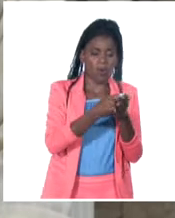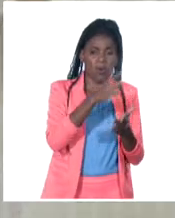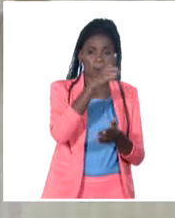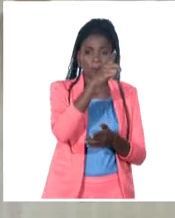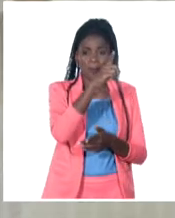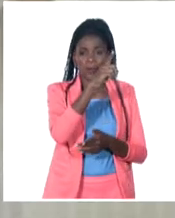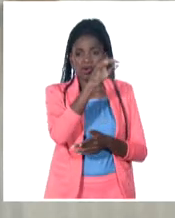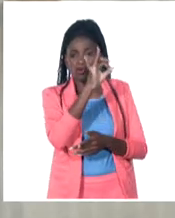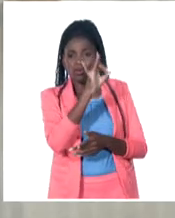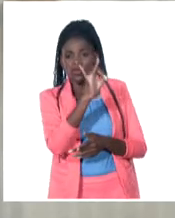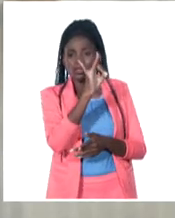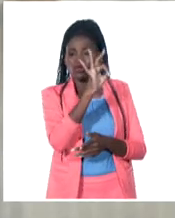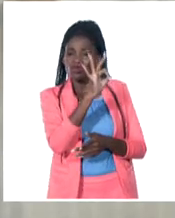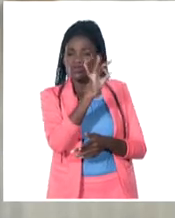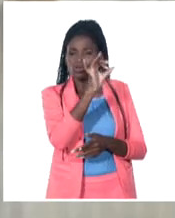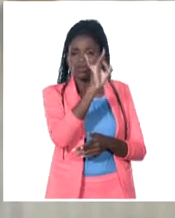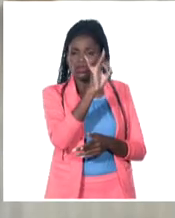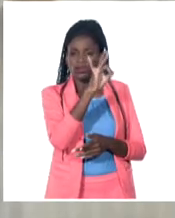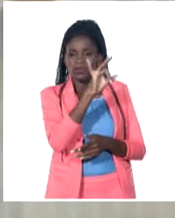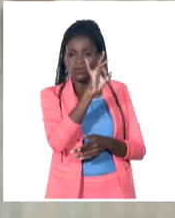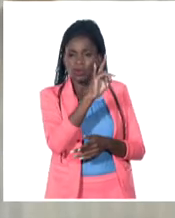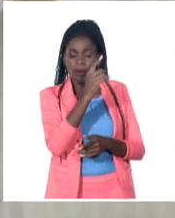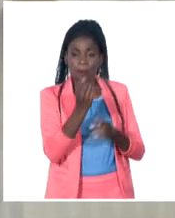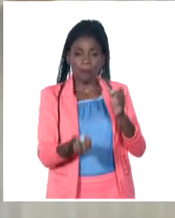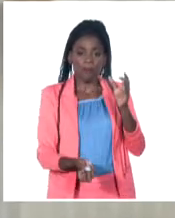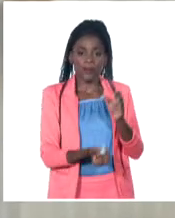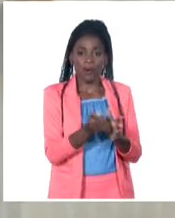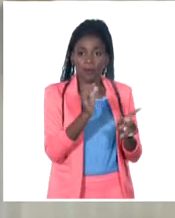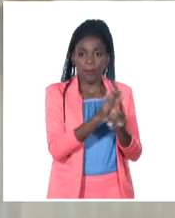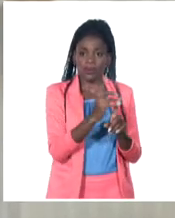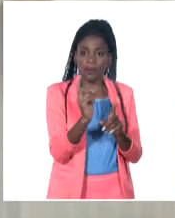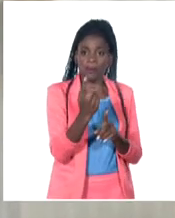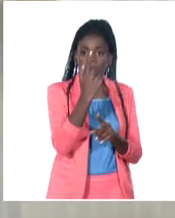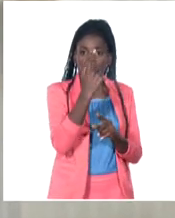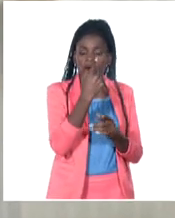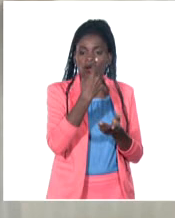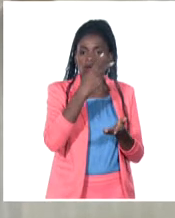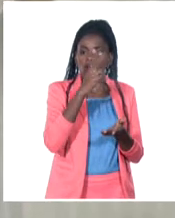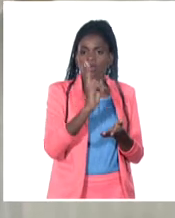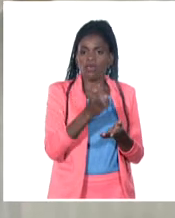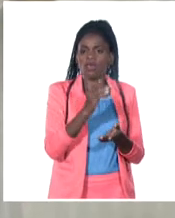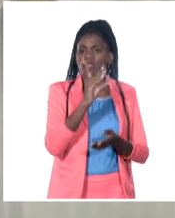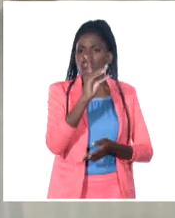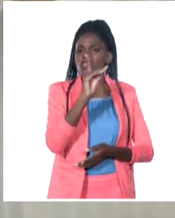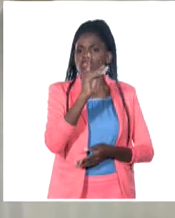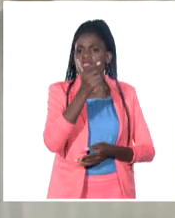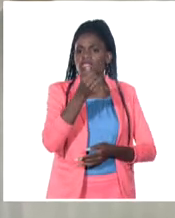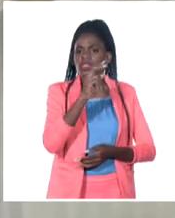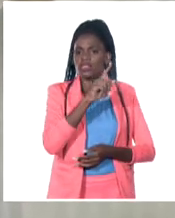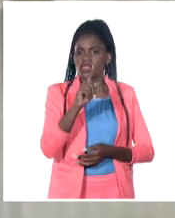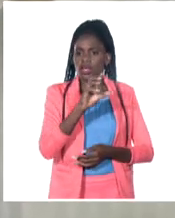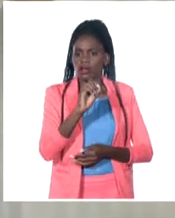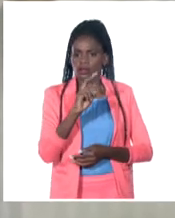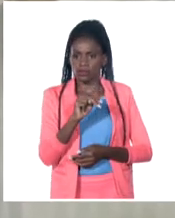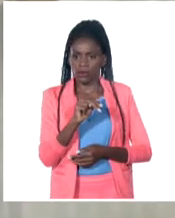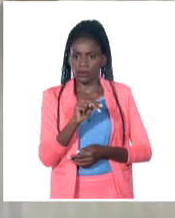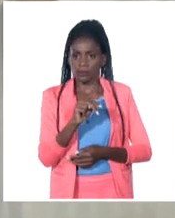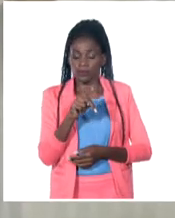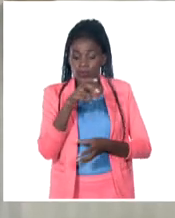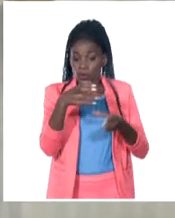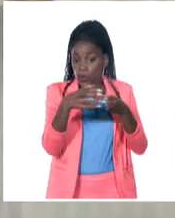1879, cuando se toca el primer danzón, una orquesta normal en esa época, que